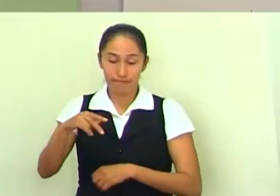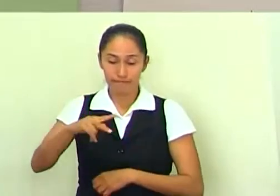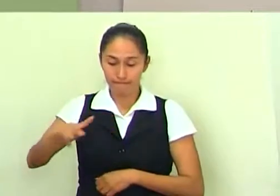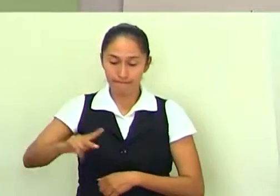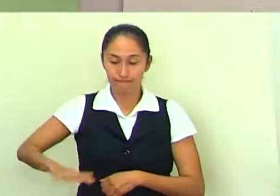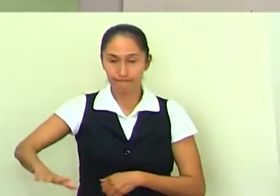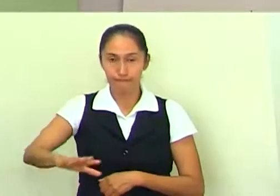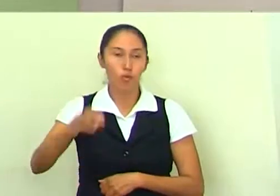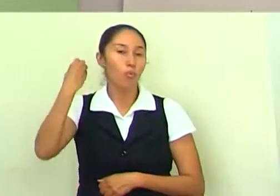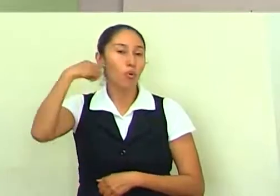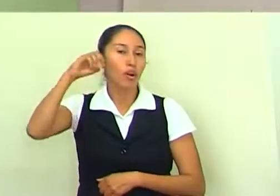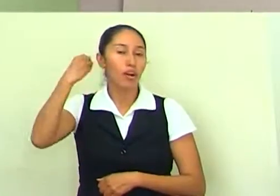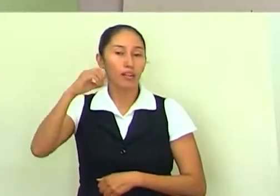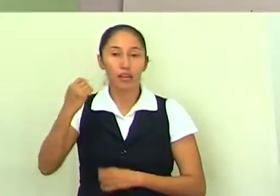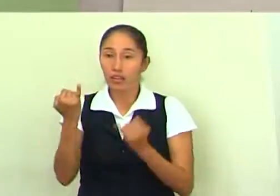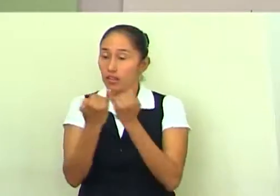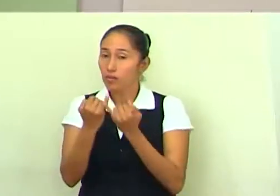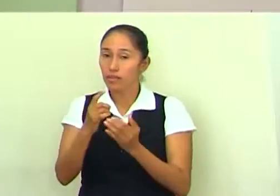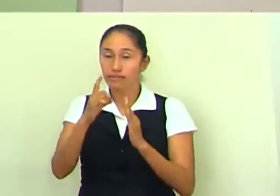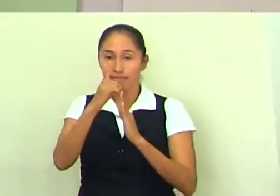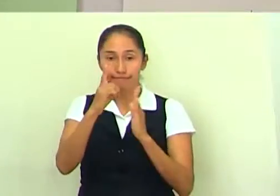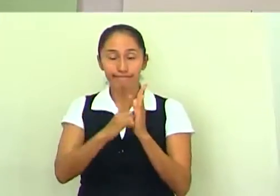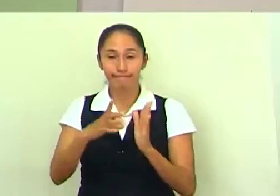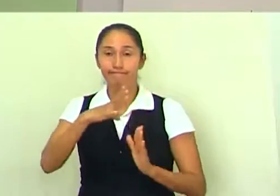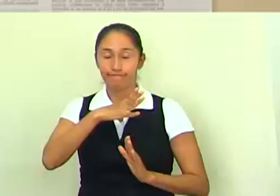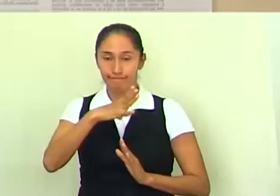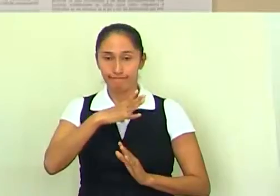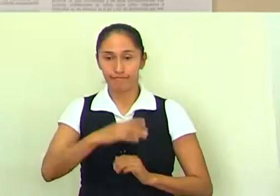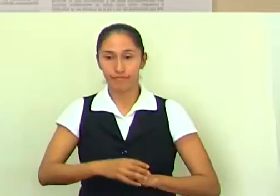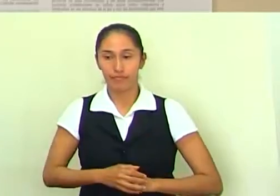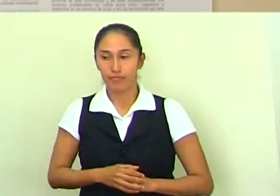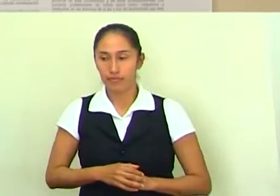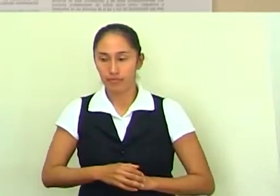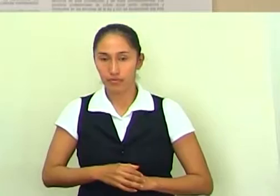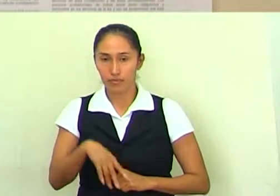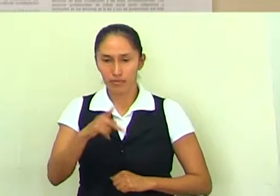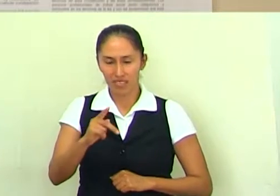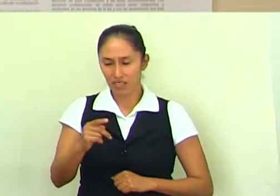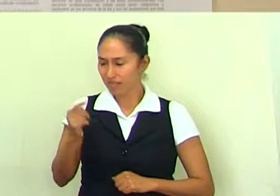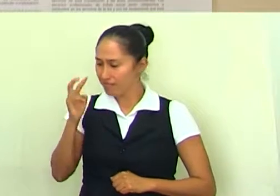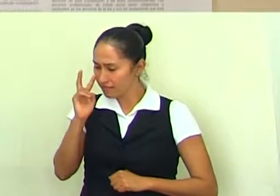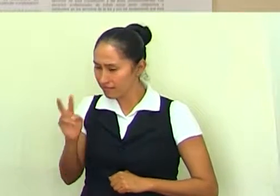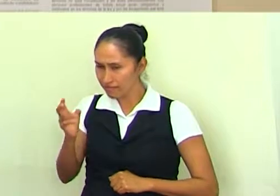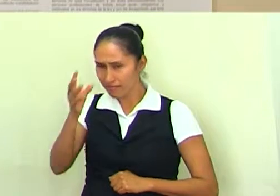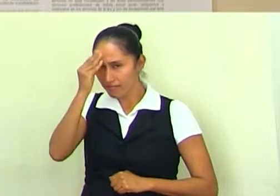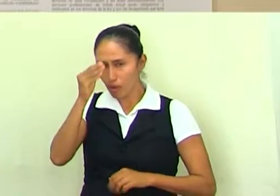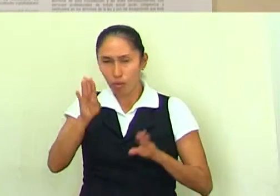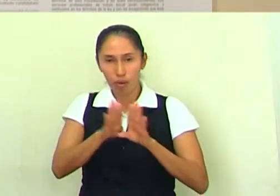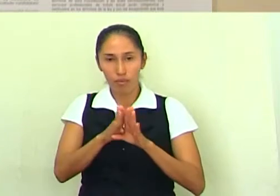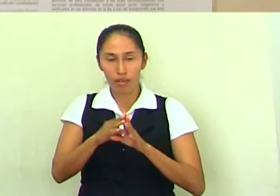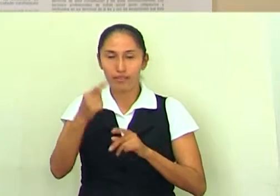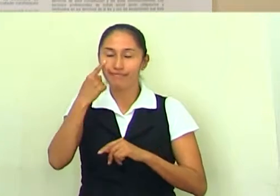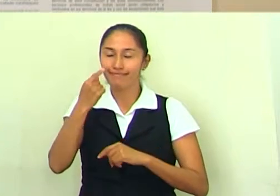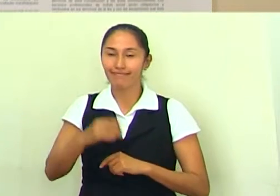a encontrar. Pero para ir conociendo a ellos, jóvenes, es importante que también revisemos la